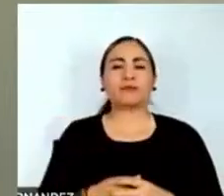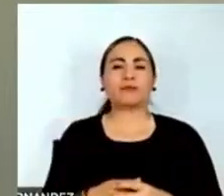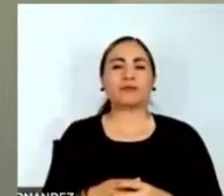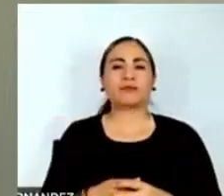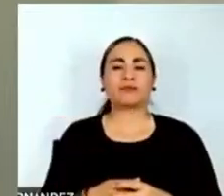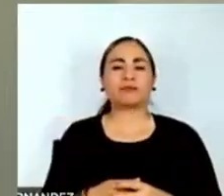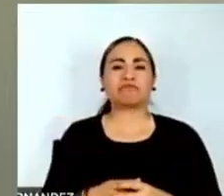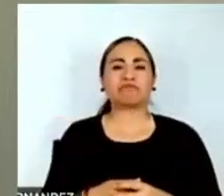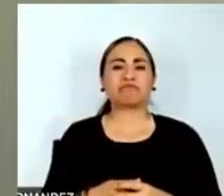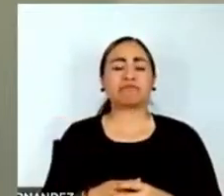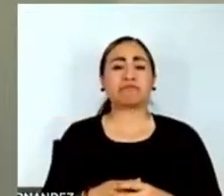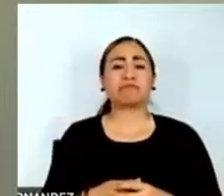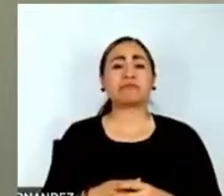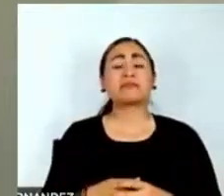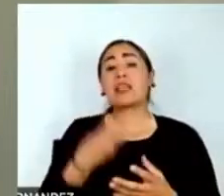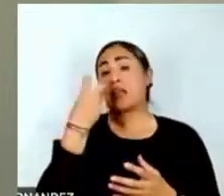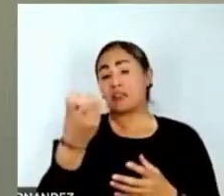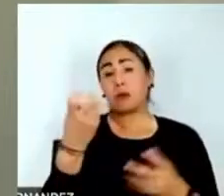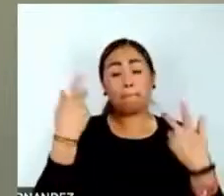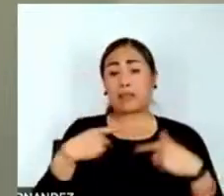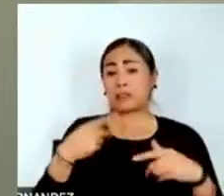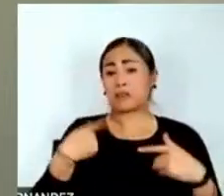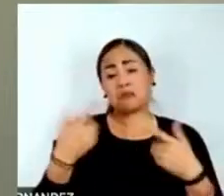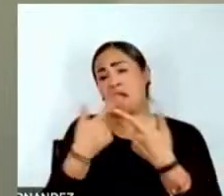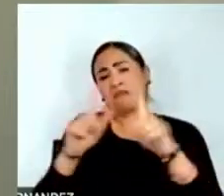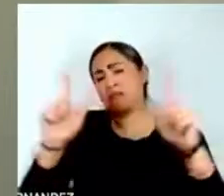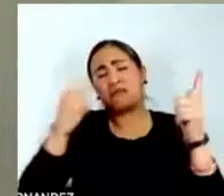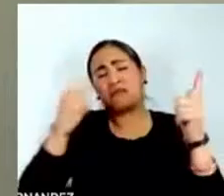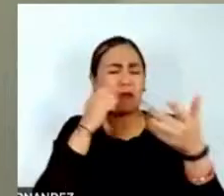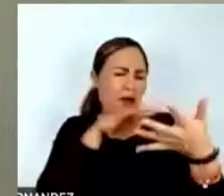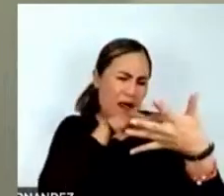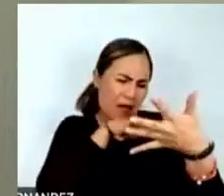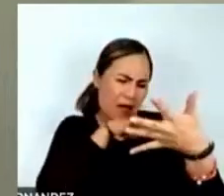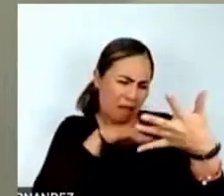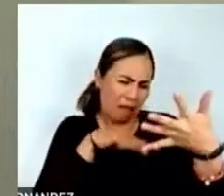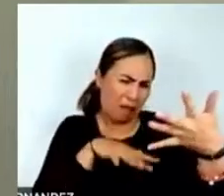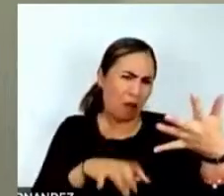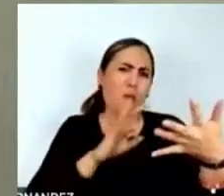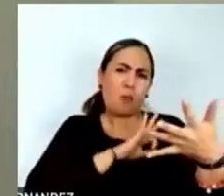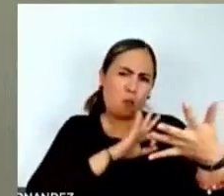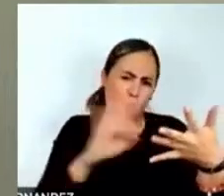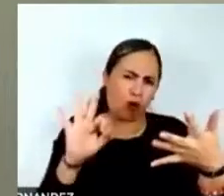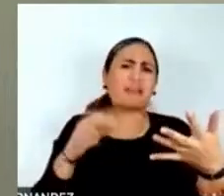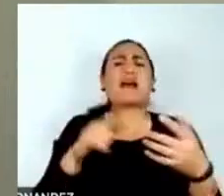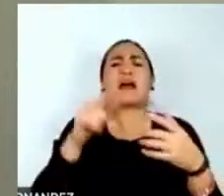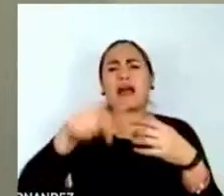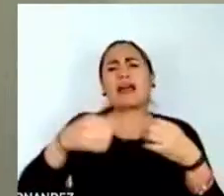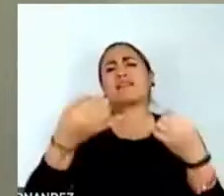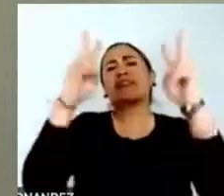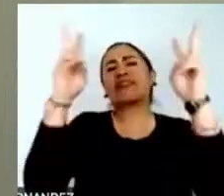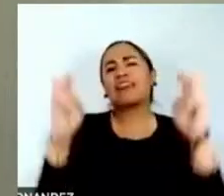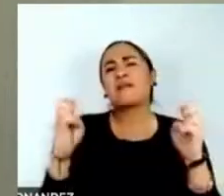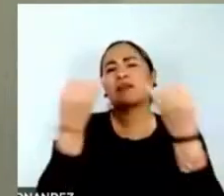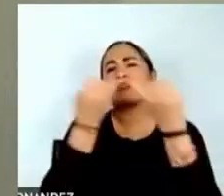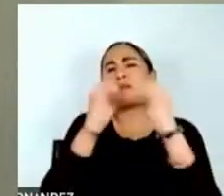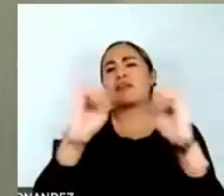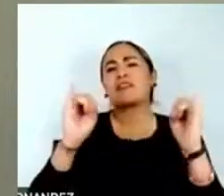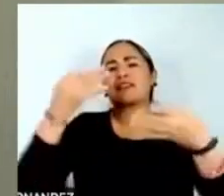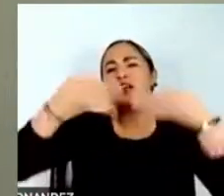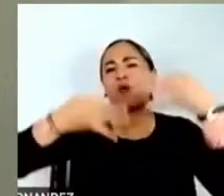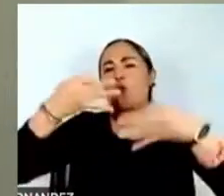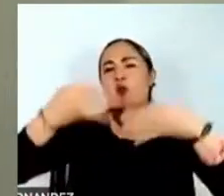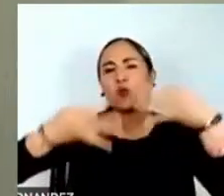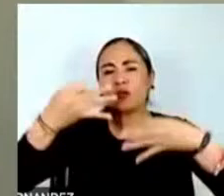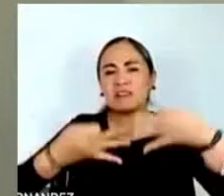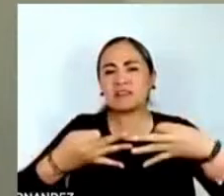para hacer ese recuento y aproximarse a este tema, al tema de la independencia judicial, digamos, como con un seguimiento y